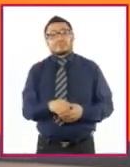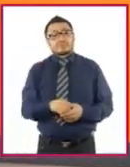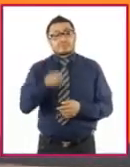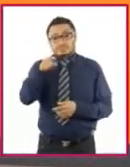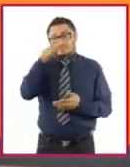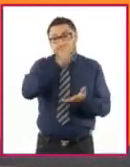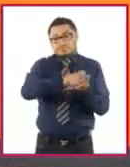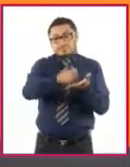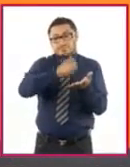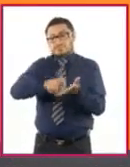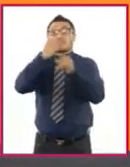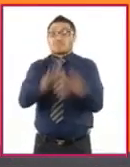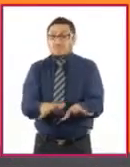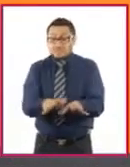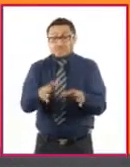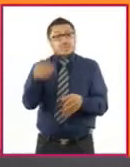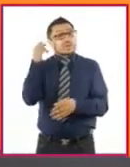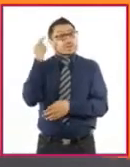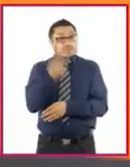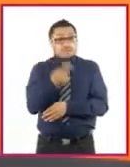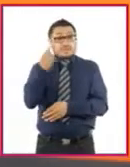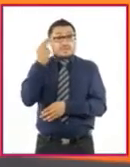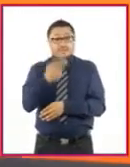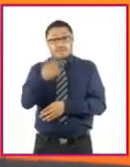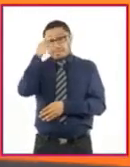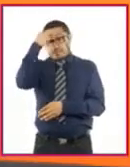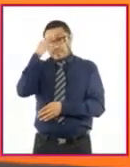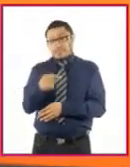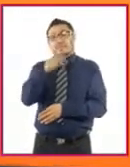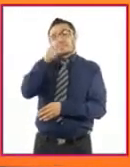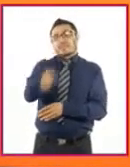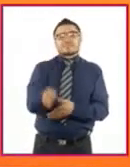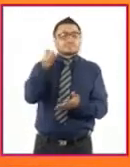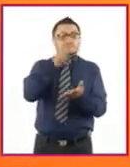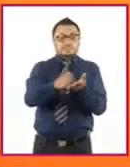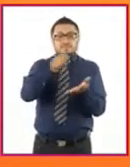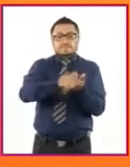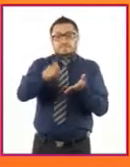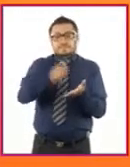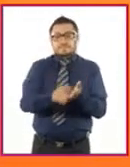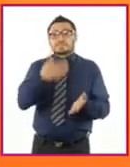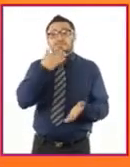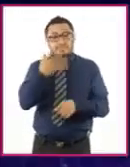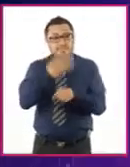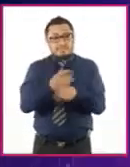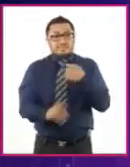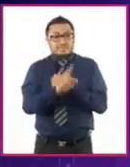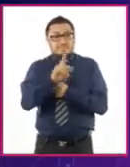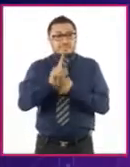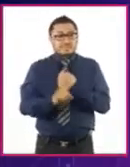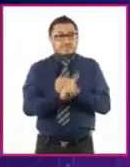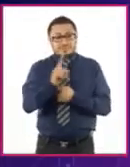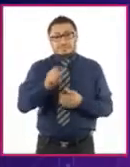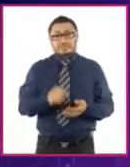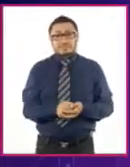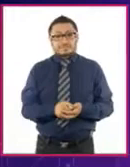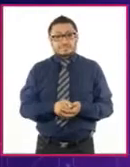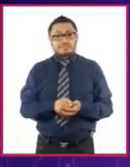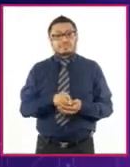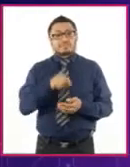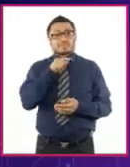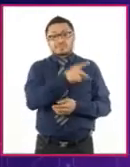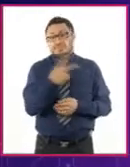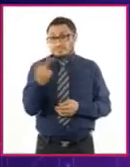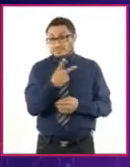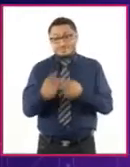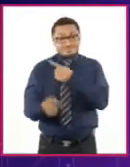de la información que sea necesaria para plantear la ecuación y resolver el problema. Enrique y Jaime